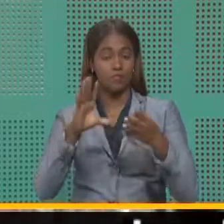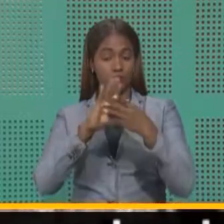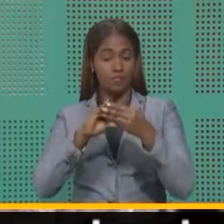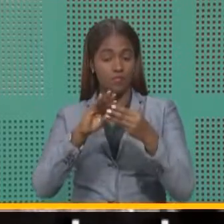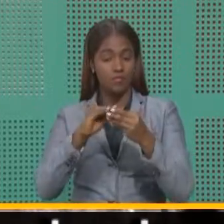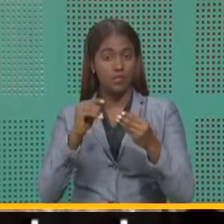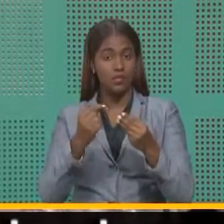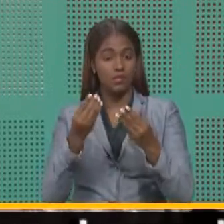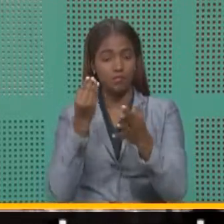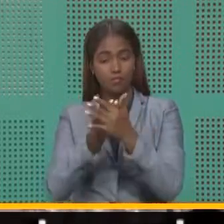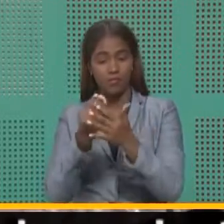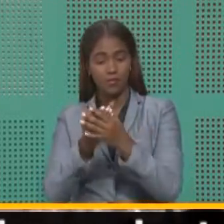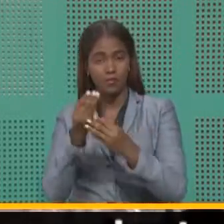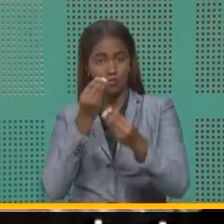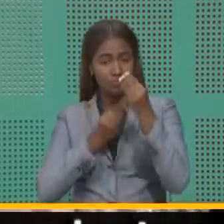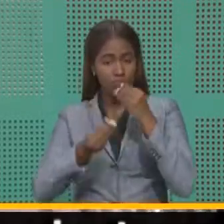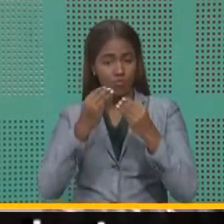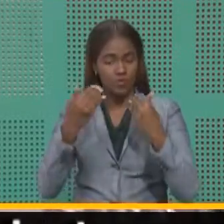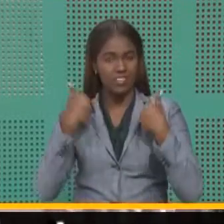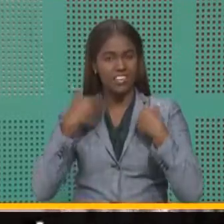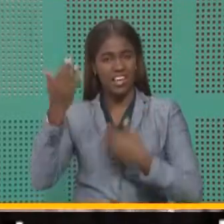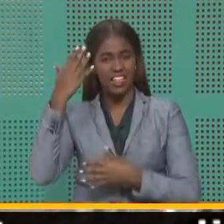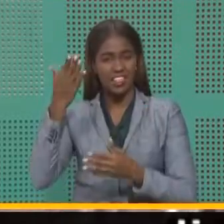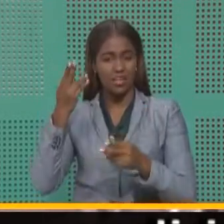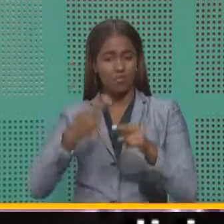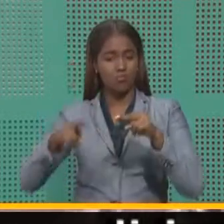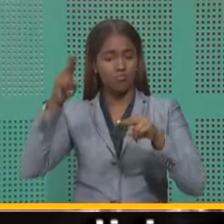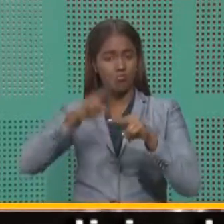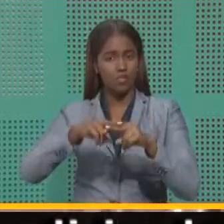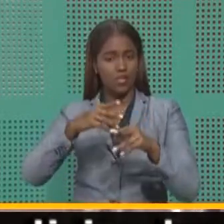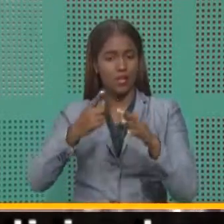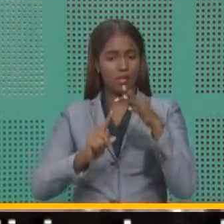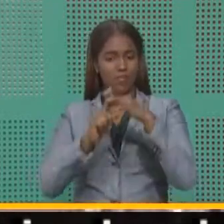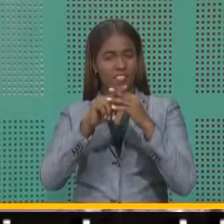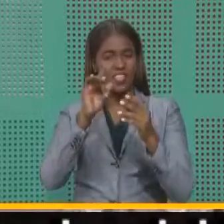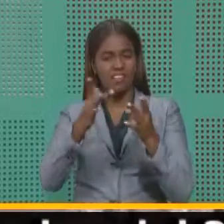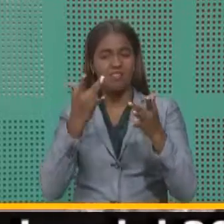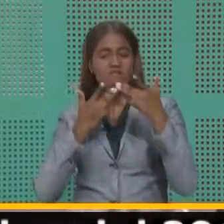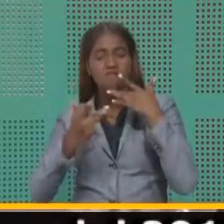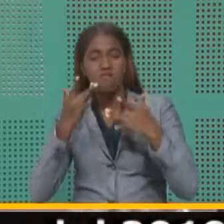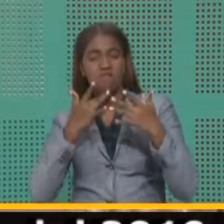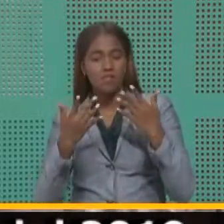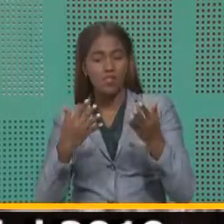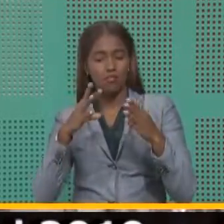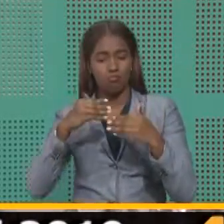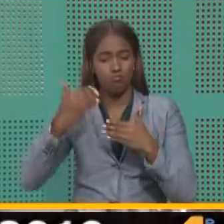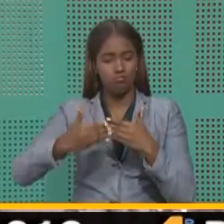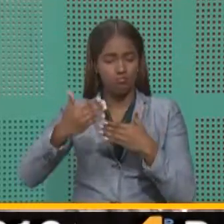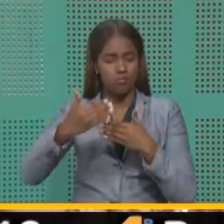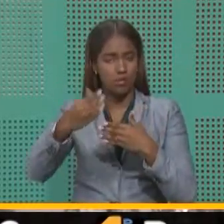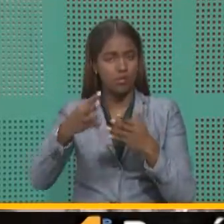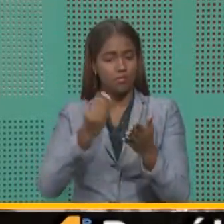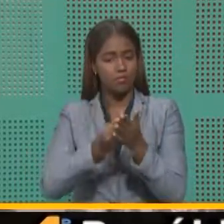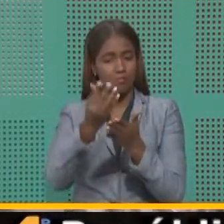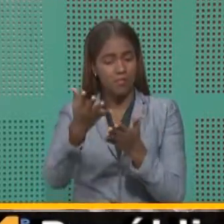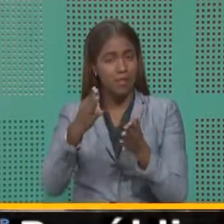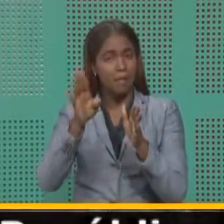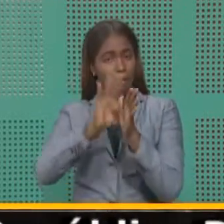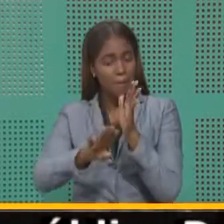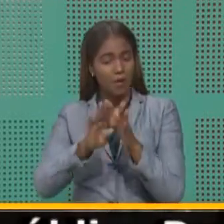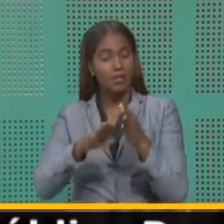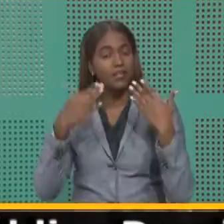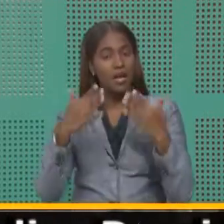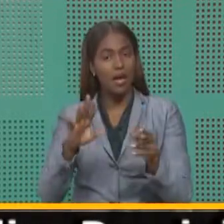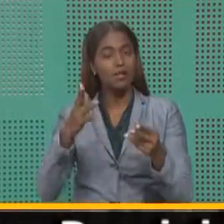los precios alimentos que habían subido fruto de la sequía en la medida que ha aumentado la oferta pues ya